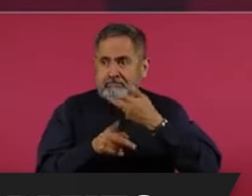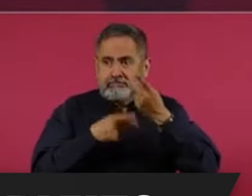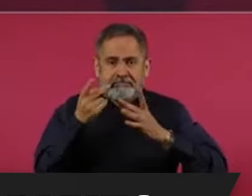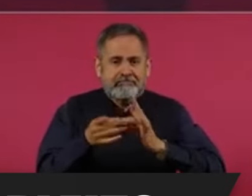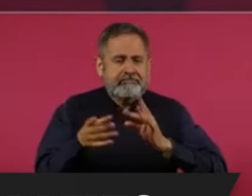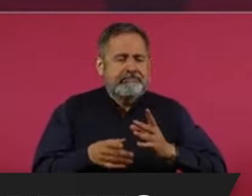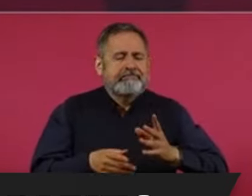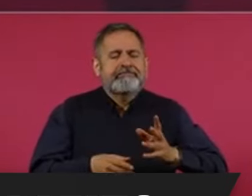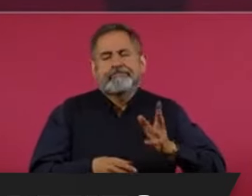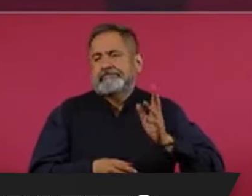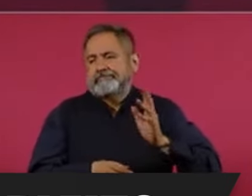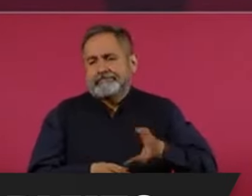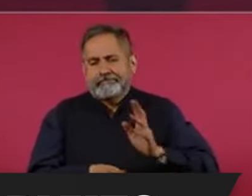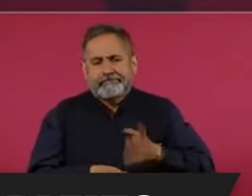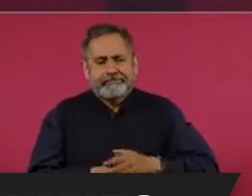porque